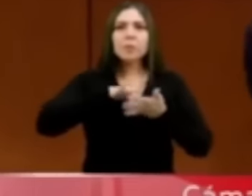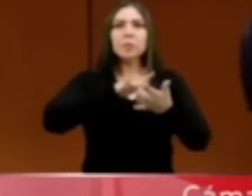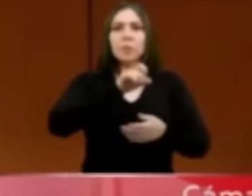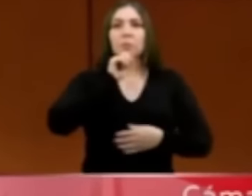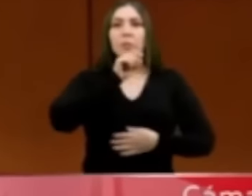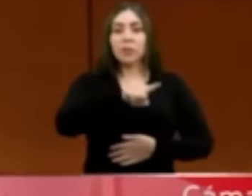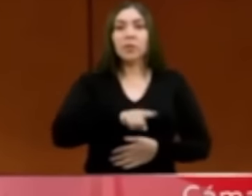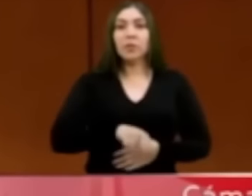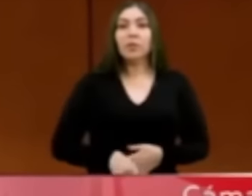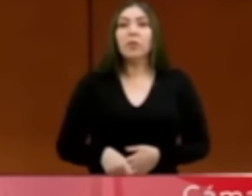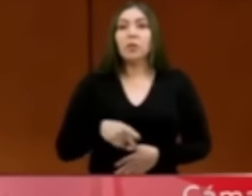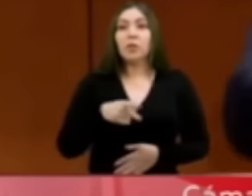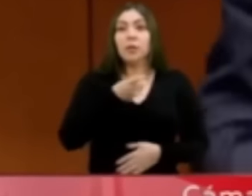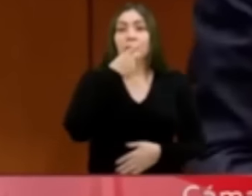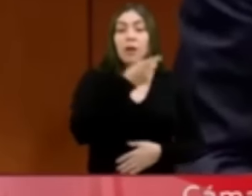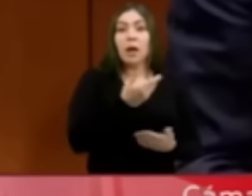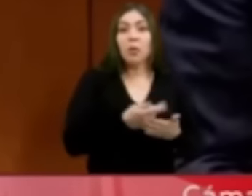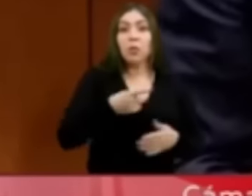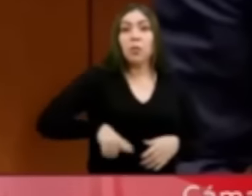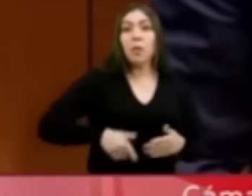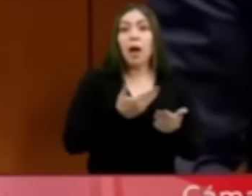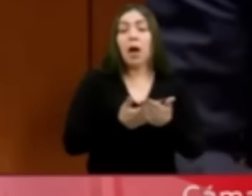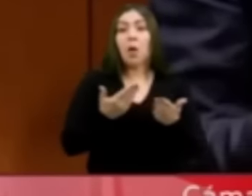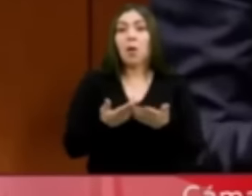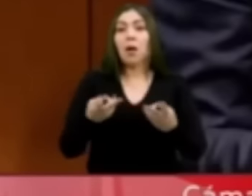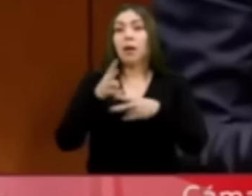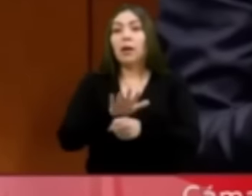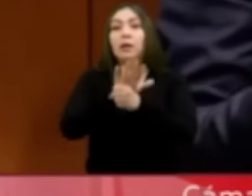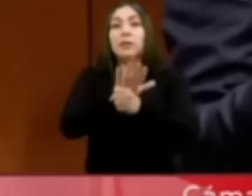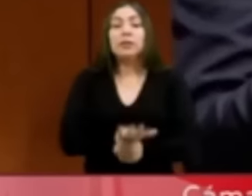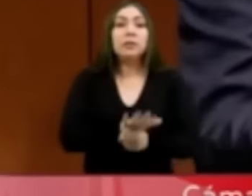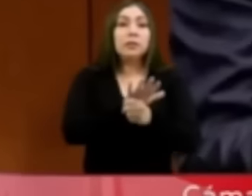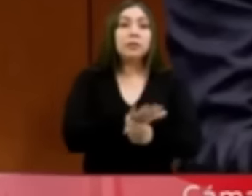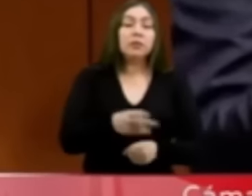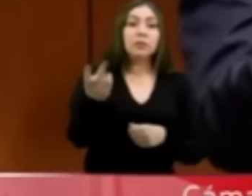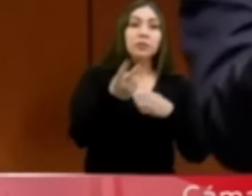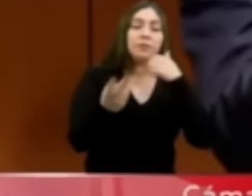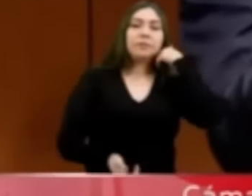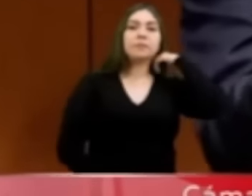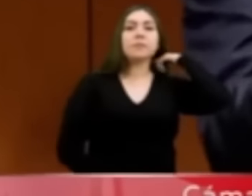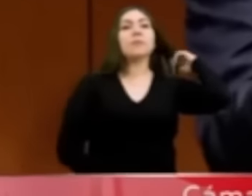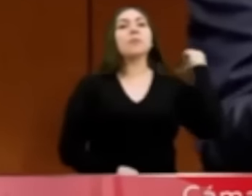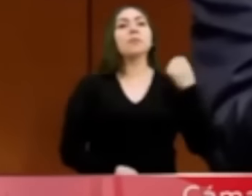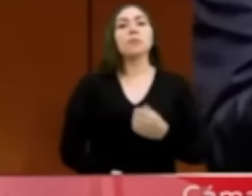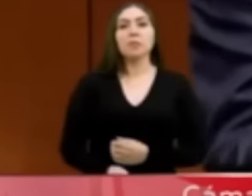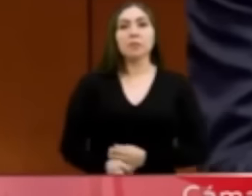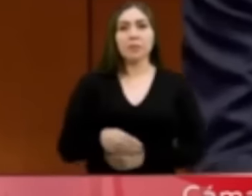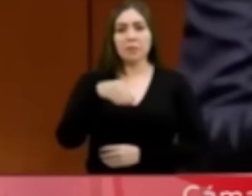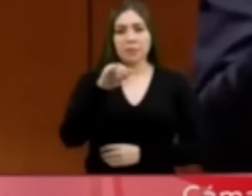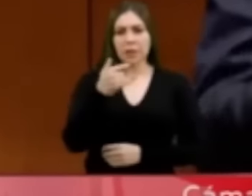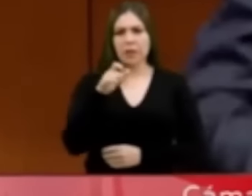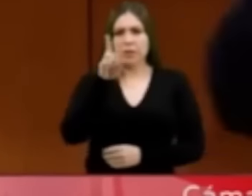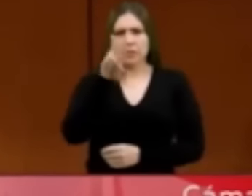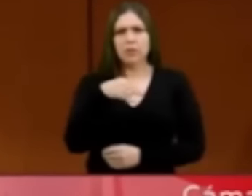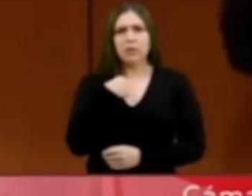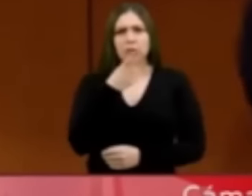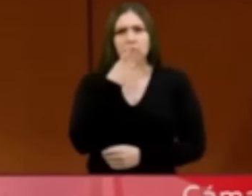que ahora lo reprimió a ustedes, querido Miguel, porque sí te tengo aprecio personal, pero